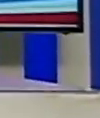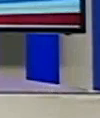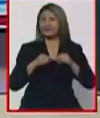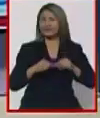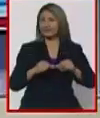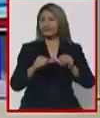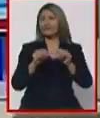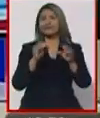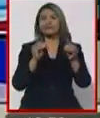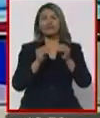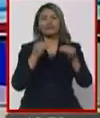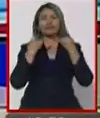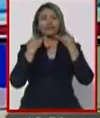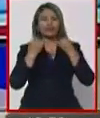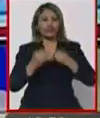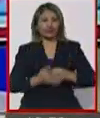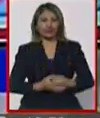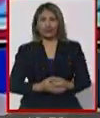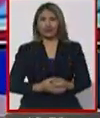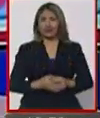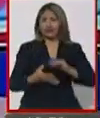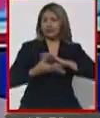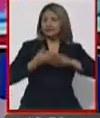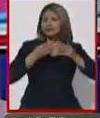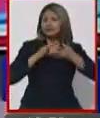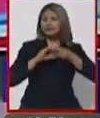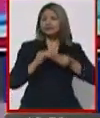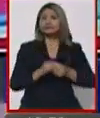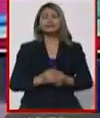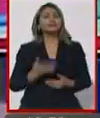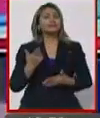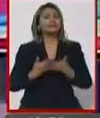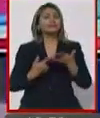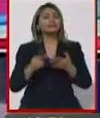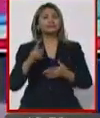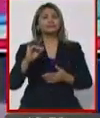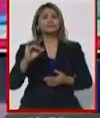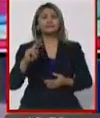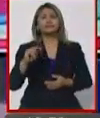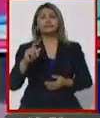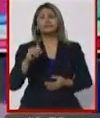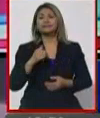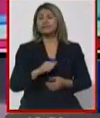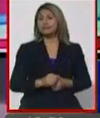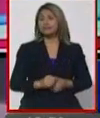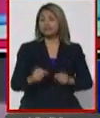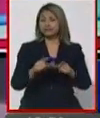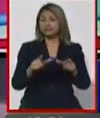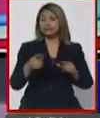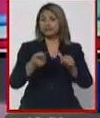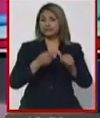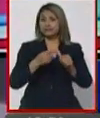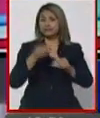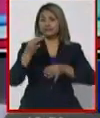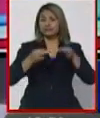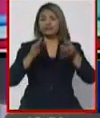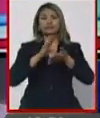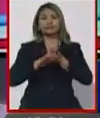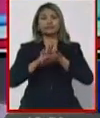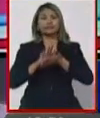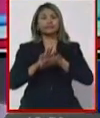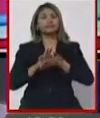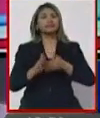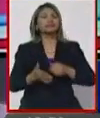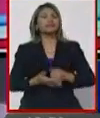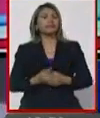Gracias por su preferencia. Continuamos con más información y les contamos que en el caso de Reinaldo Ramírez, la Sala Penal Primera de Justicia falló